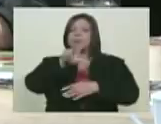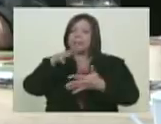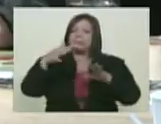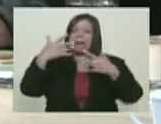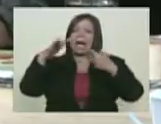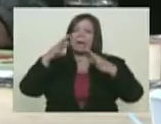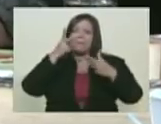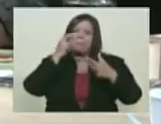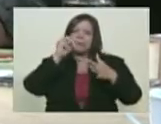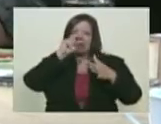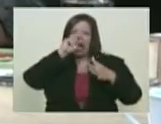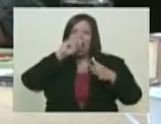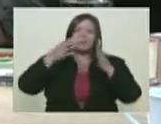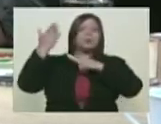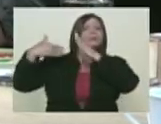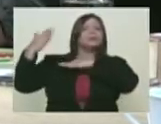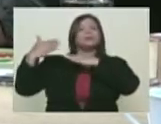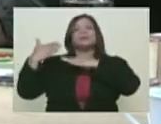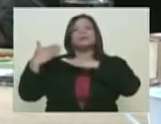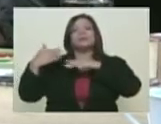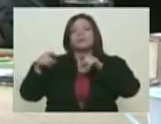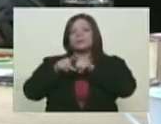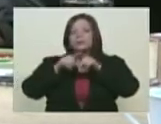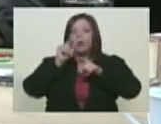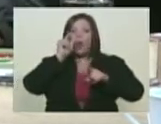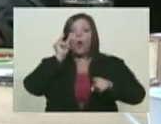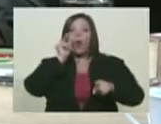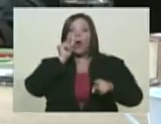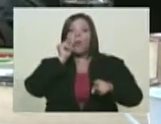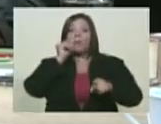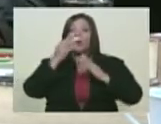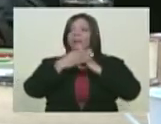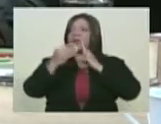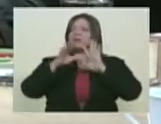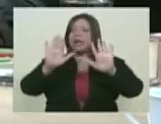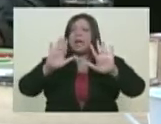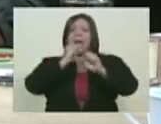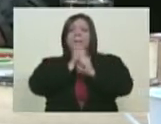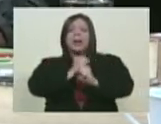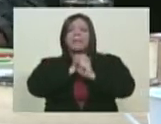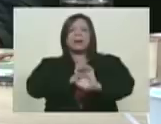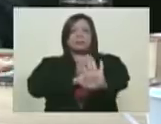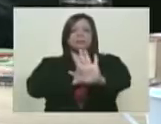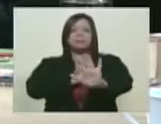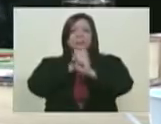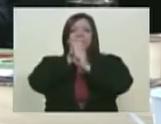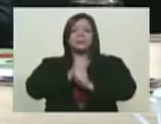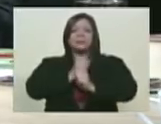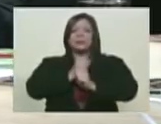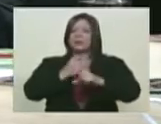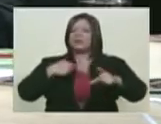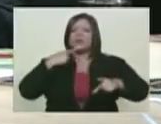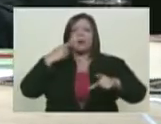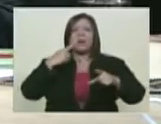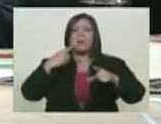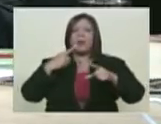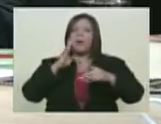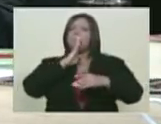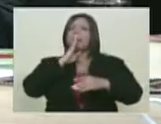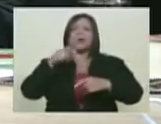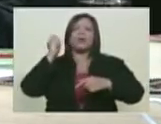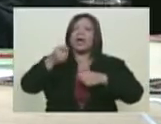años, Cuauhtémoc Cárdenas, en un acto de talento, dijo, esperen, no vamos a refinanciar a los